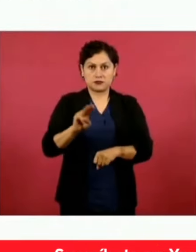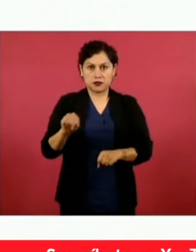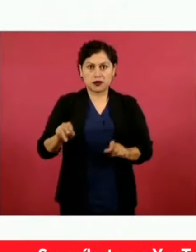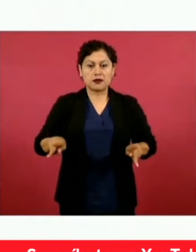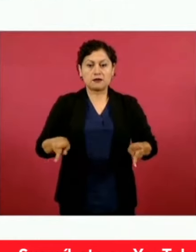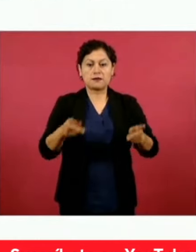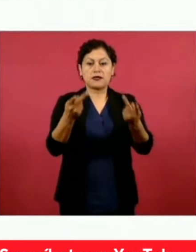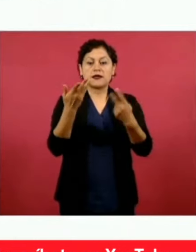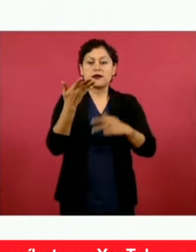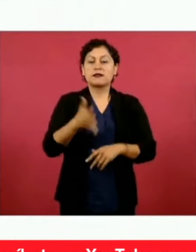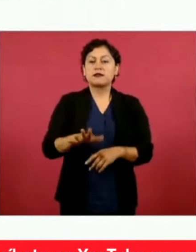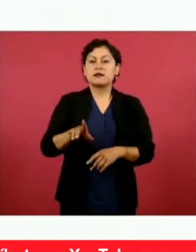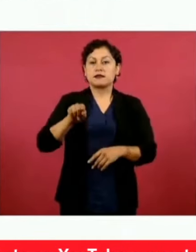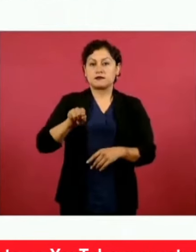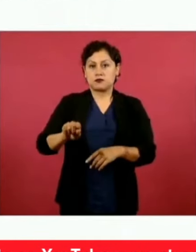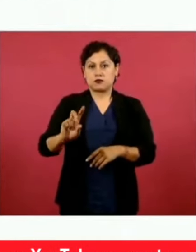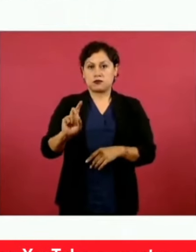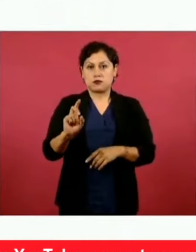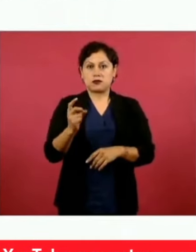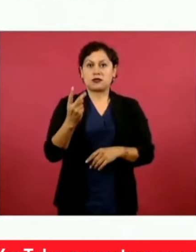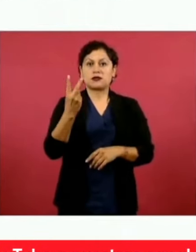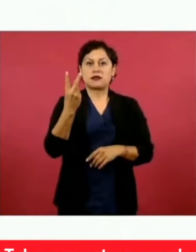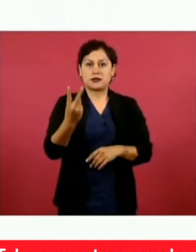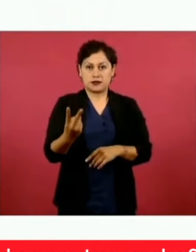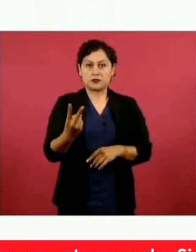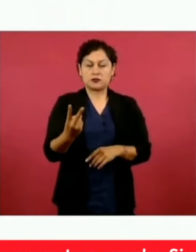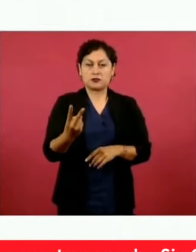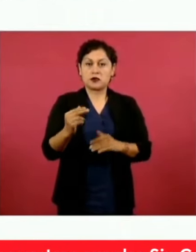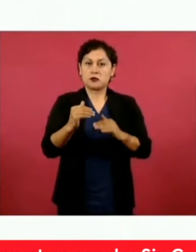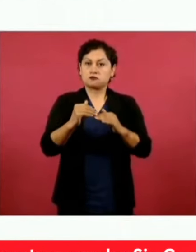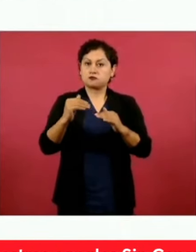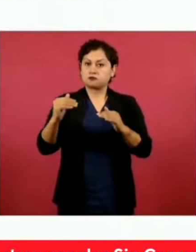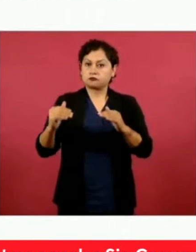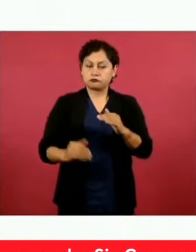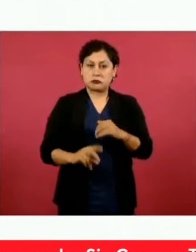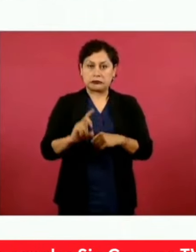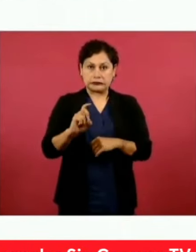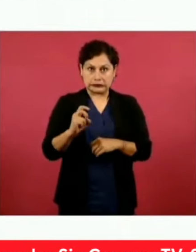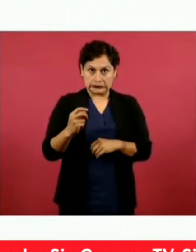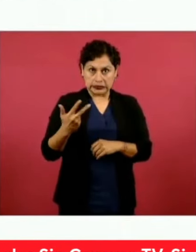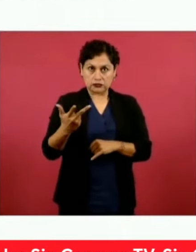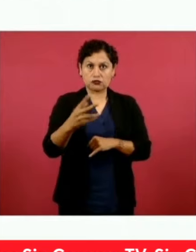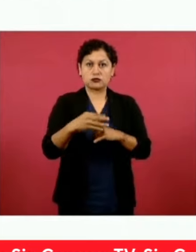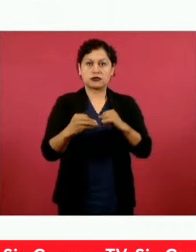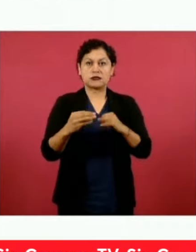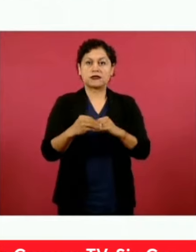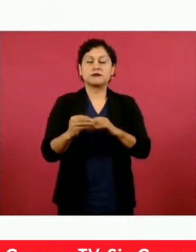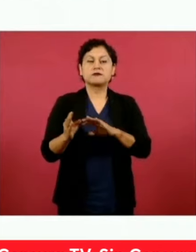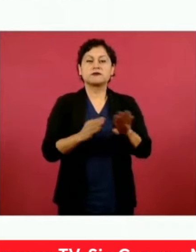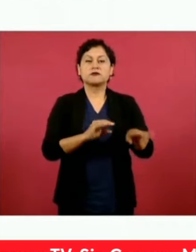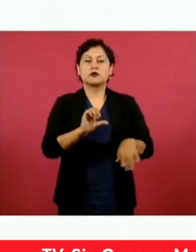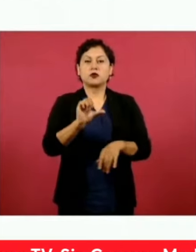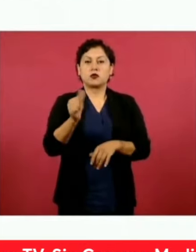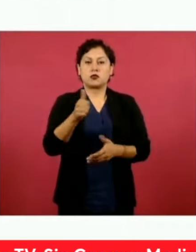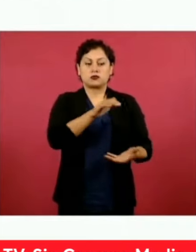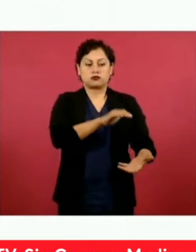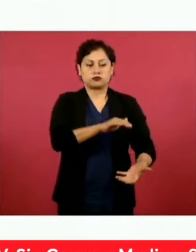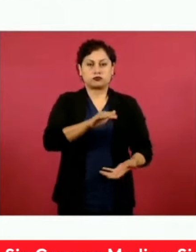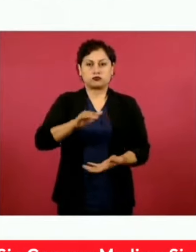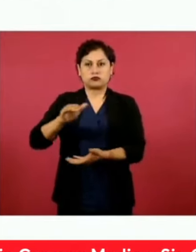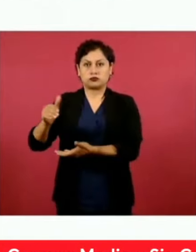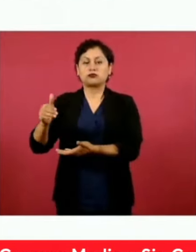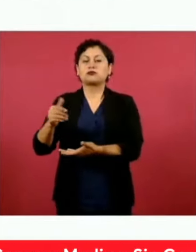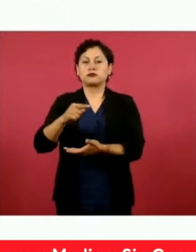con 32 pesos el litro, 38 centavos por debajo de su precio máximo. Y en el caso del gas en cilindros, el que más se vende a